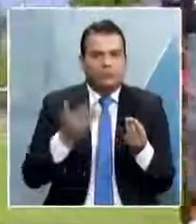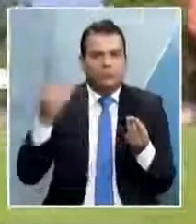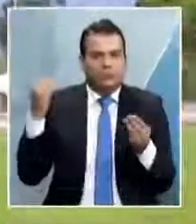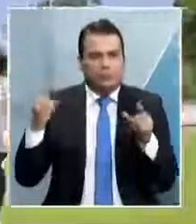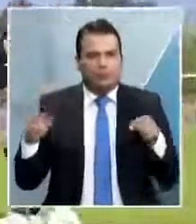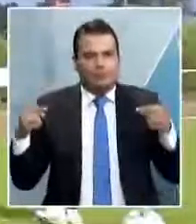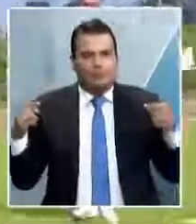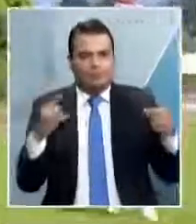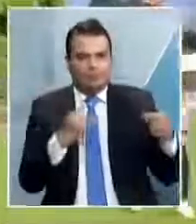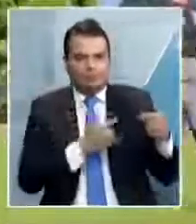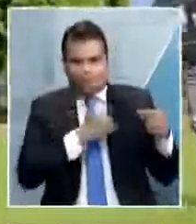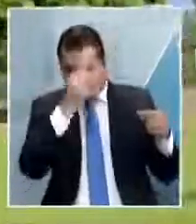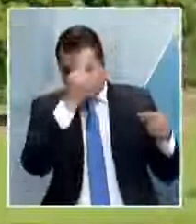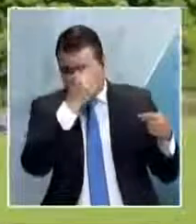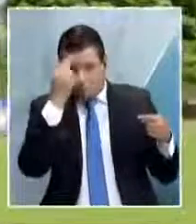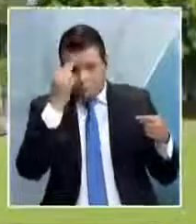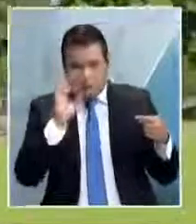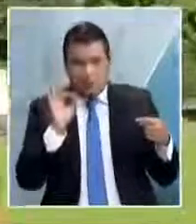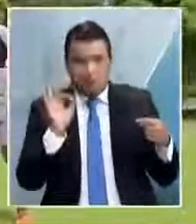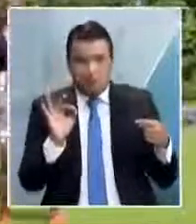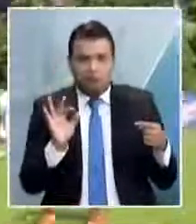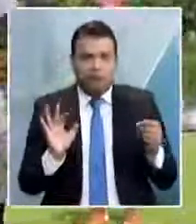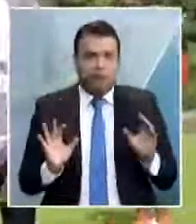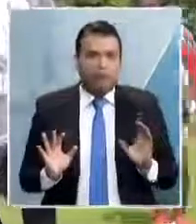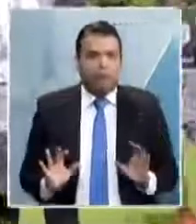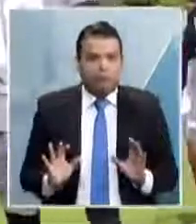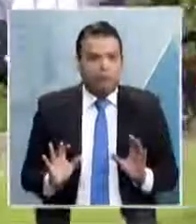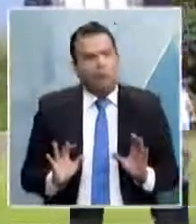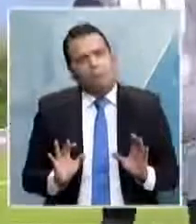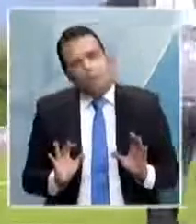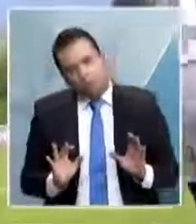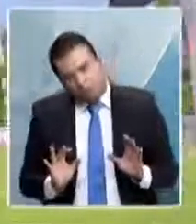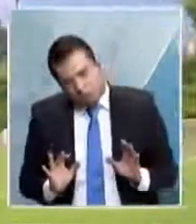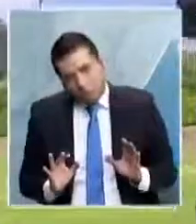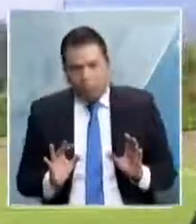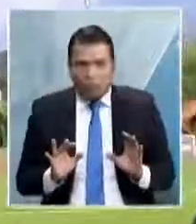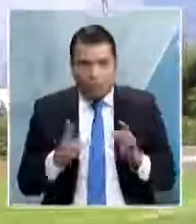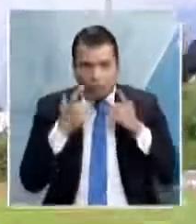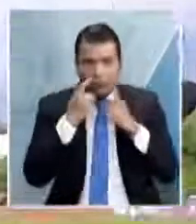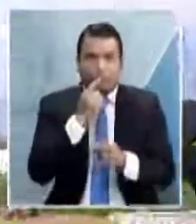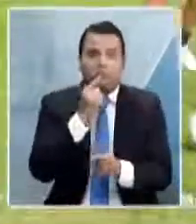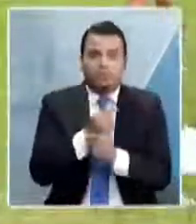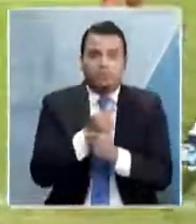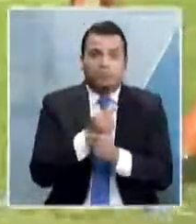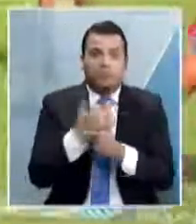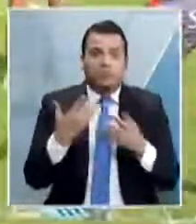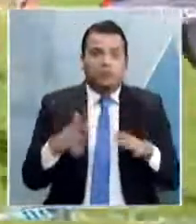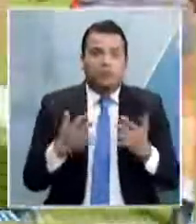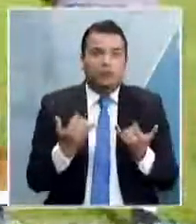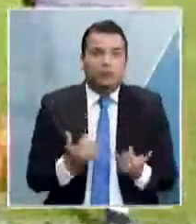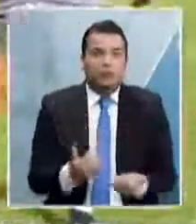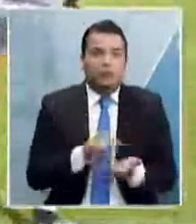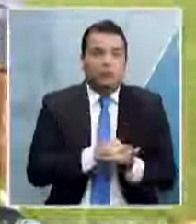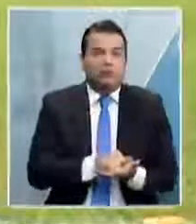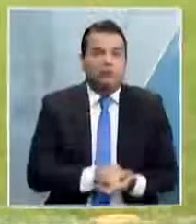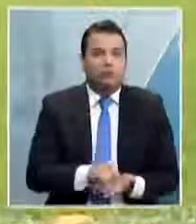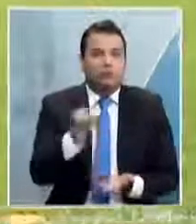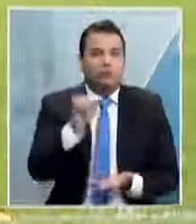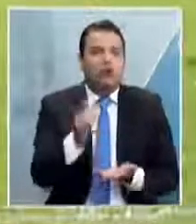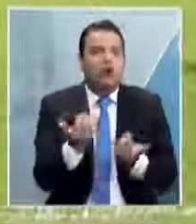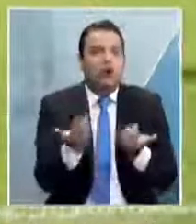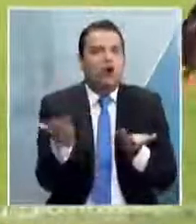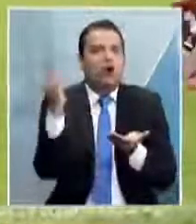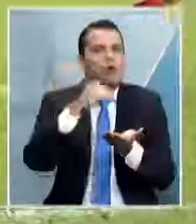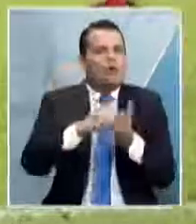la Universidad Católica, consiguiendo un resultado importante en esta salida internacional. Le toca